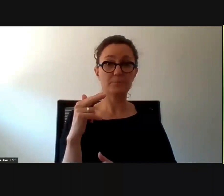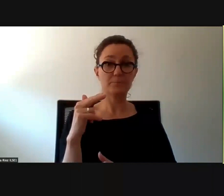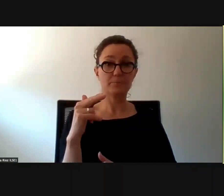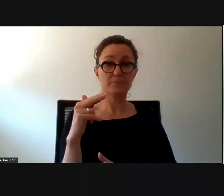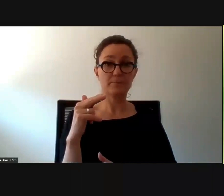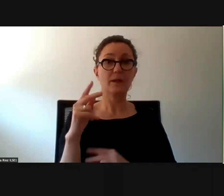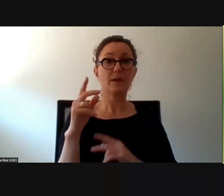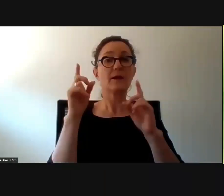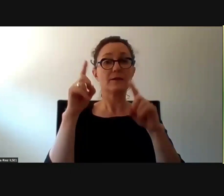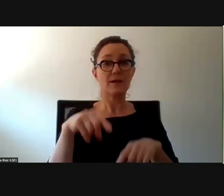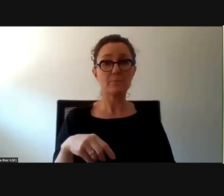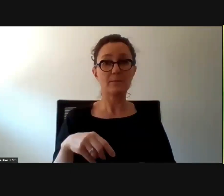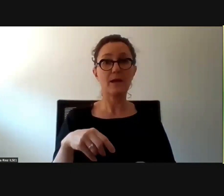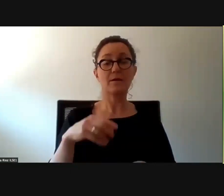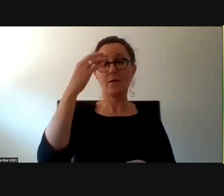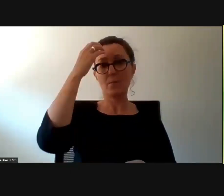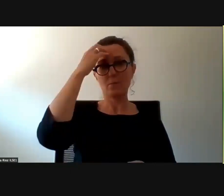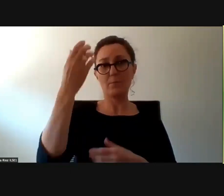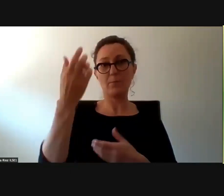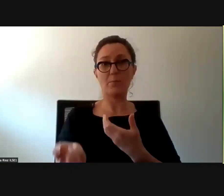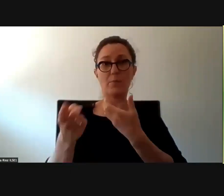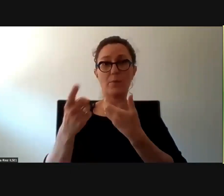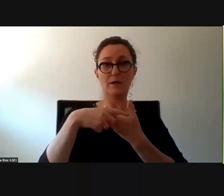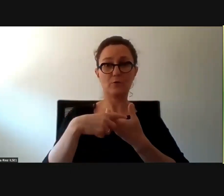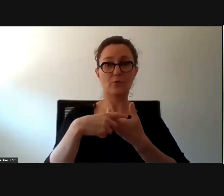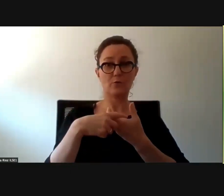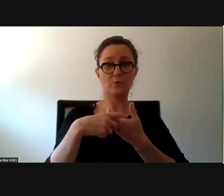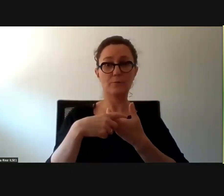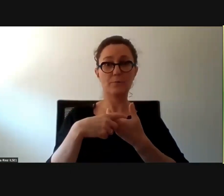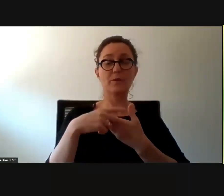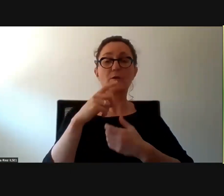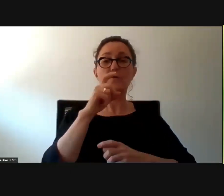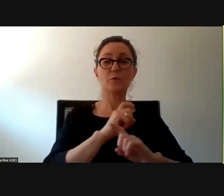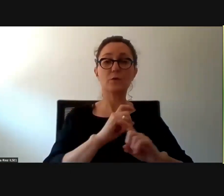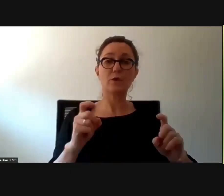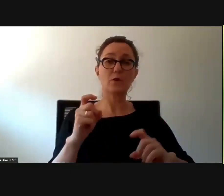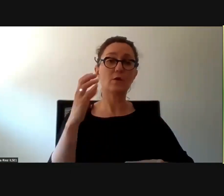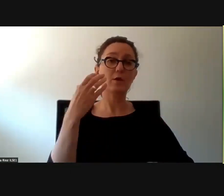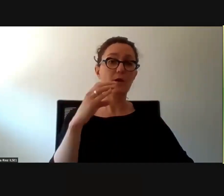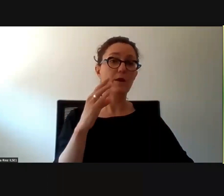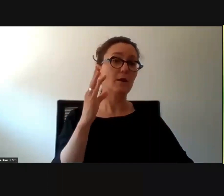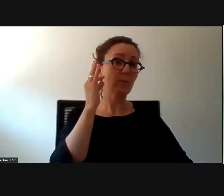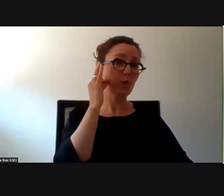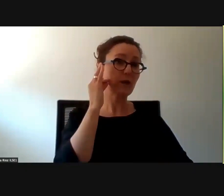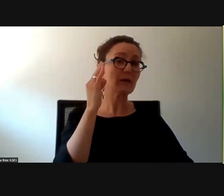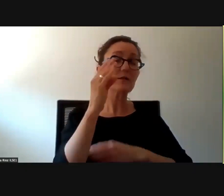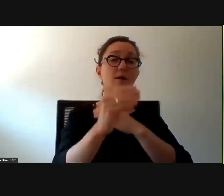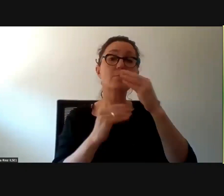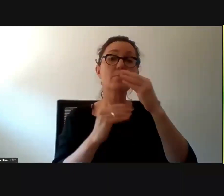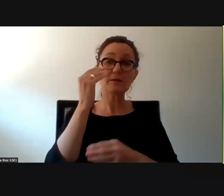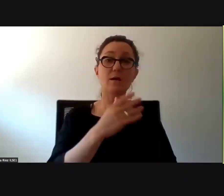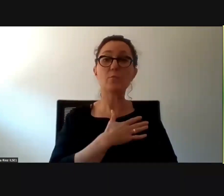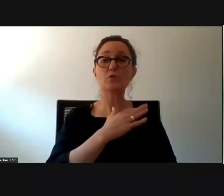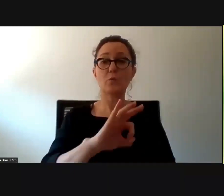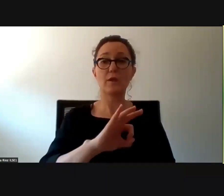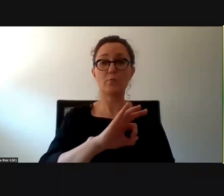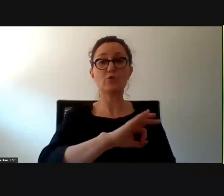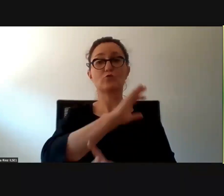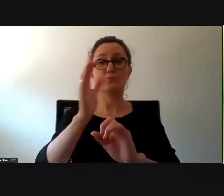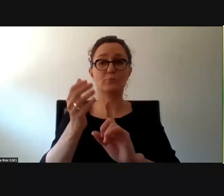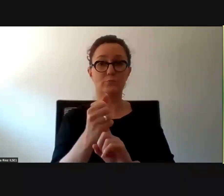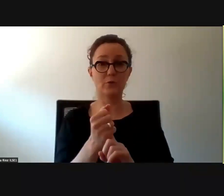patrono de la Fundación CERMI Mujeres, creemos que se puede lograr. Hasta aquí hemos llegado hoy en nombre